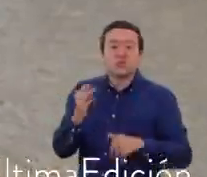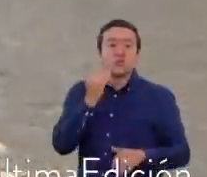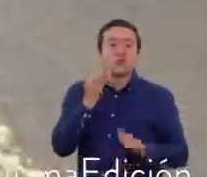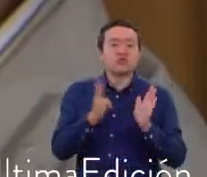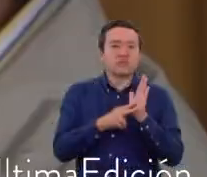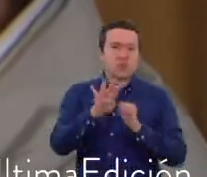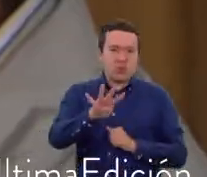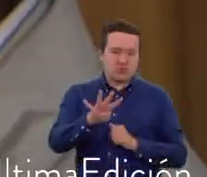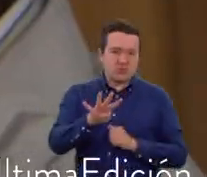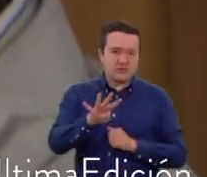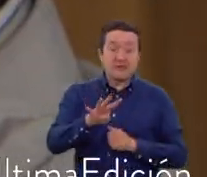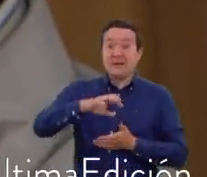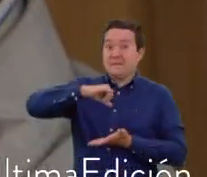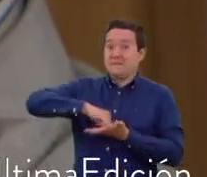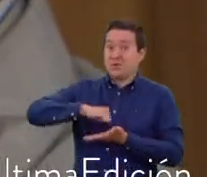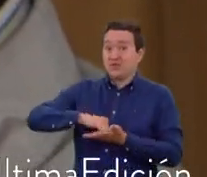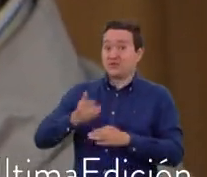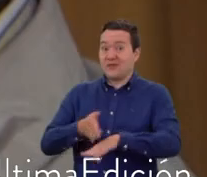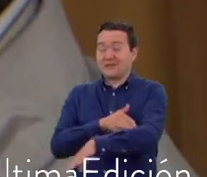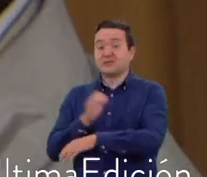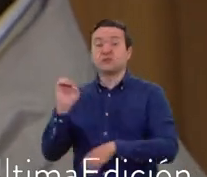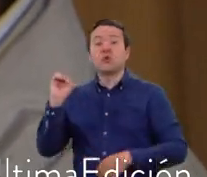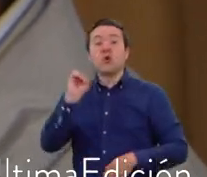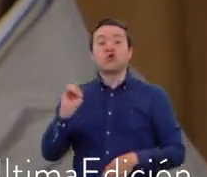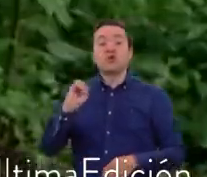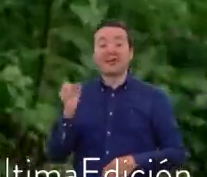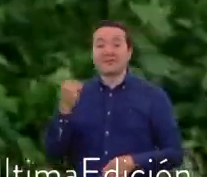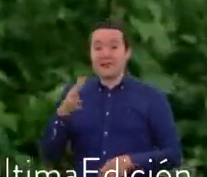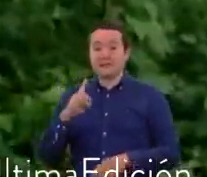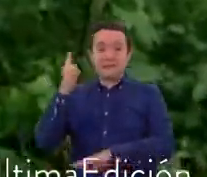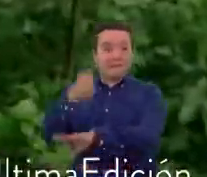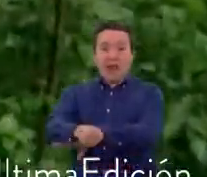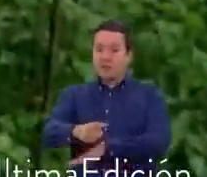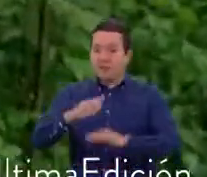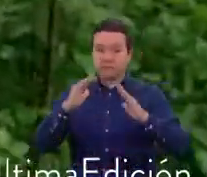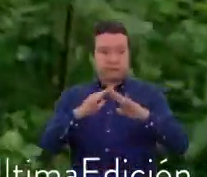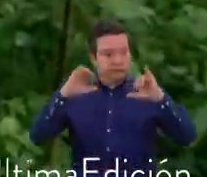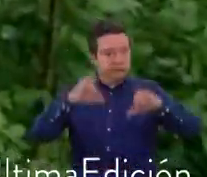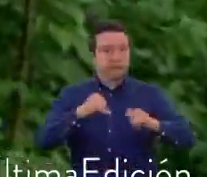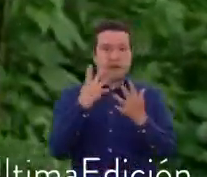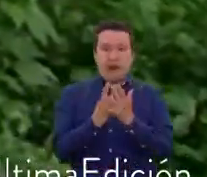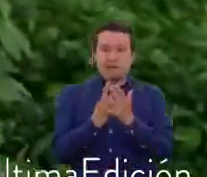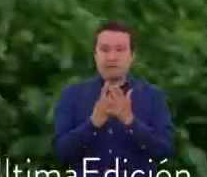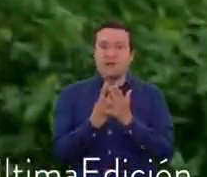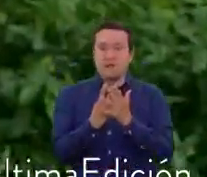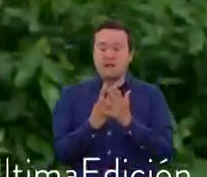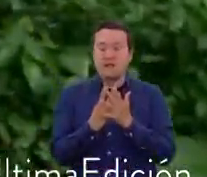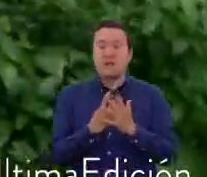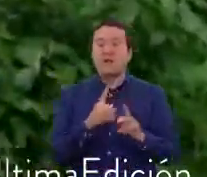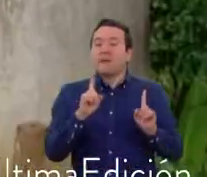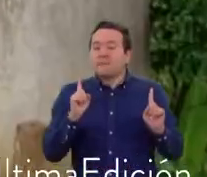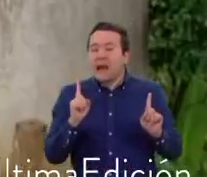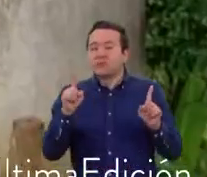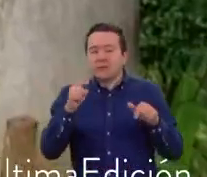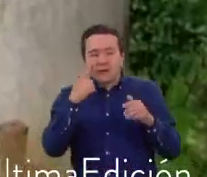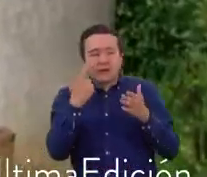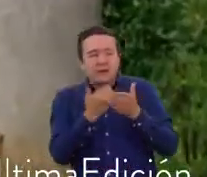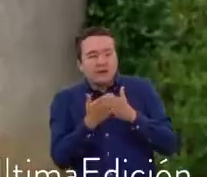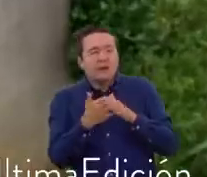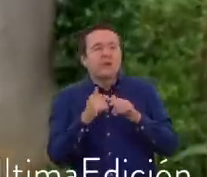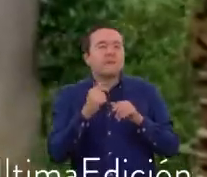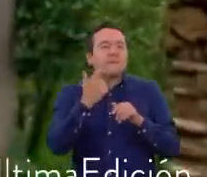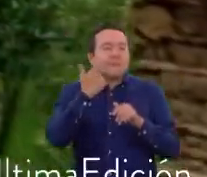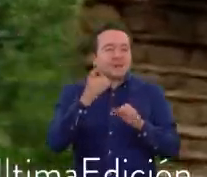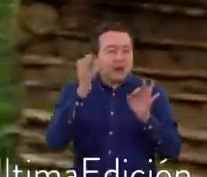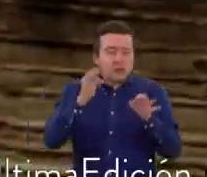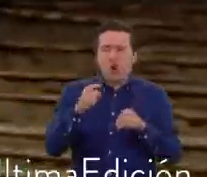el pasado 13 de octubre se le impuso medida de aseguramiento pero también es procesado por una presunta falsa desmovilización de las farc se